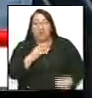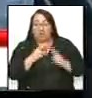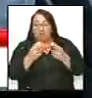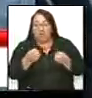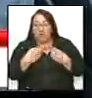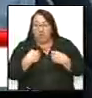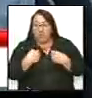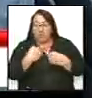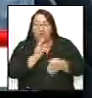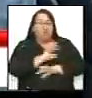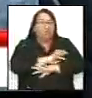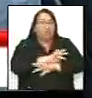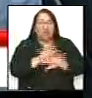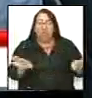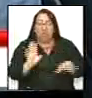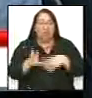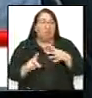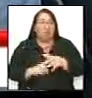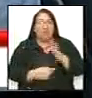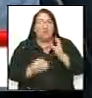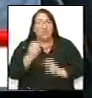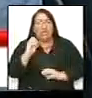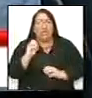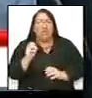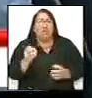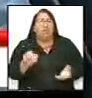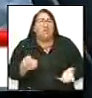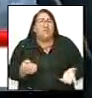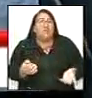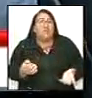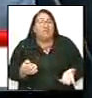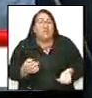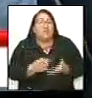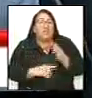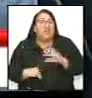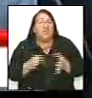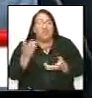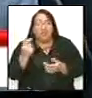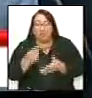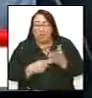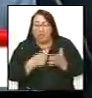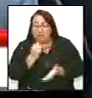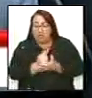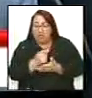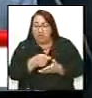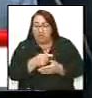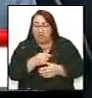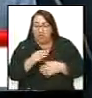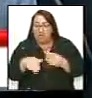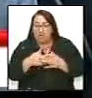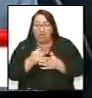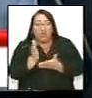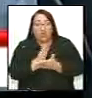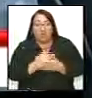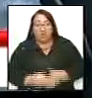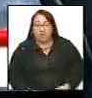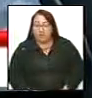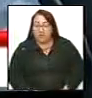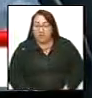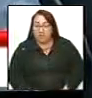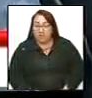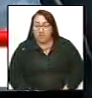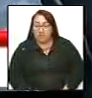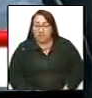después ahora desestimen todo y empezamos de cero entonces no sé qué estamos esperando para aprobar esto de la generación distribuida es